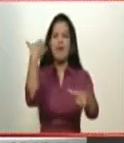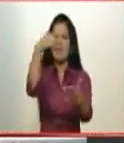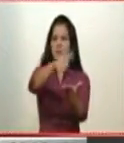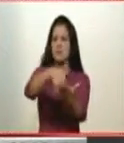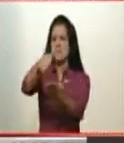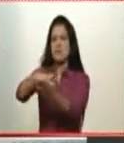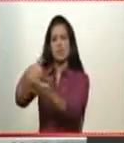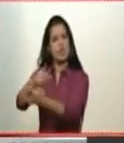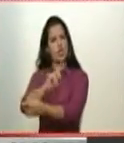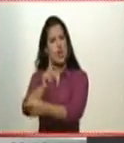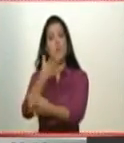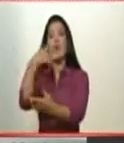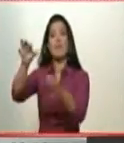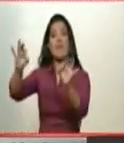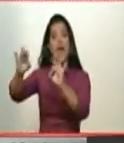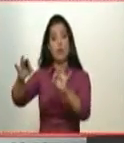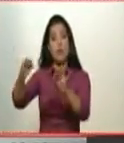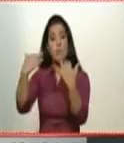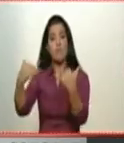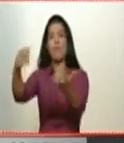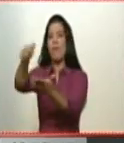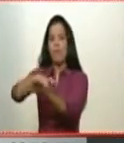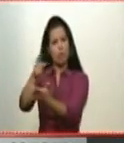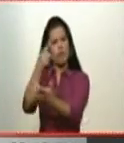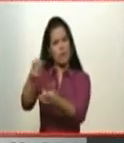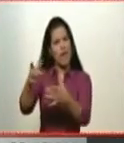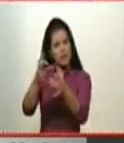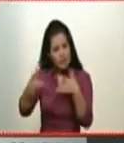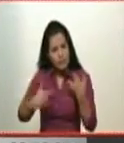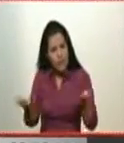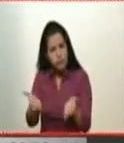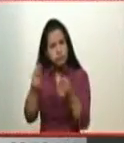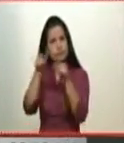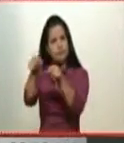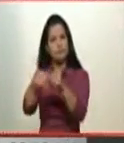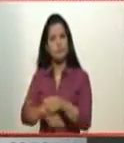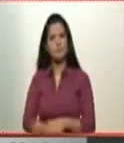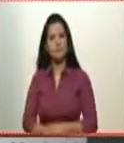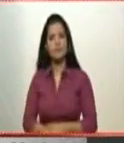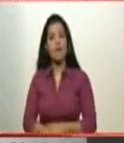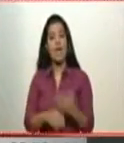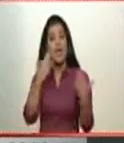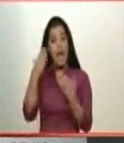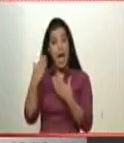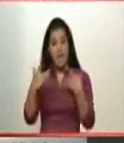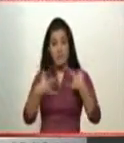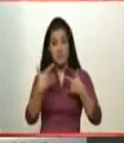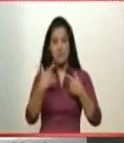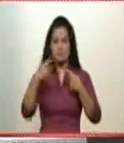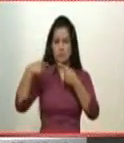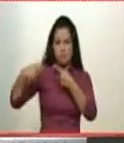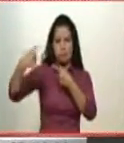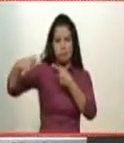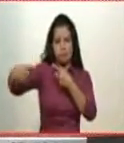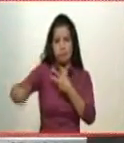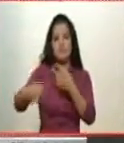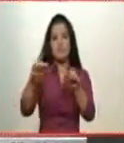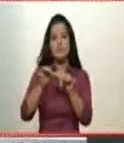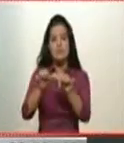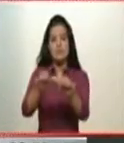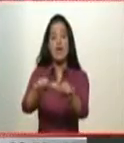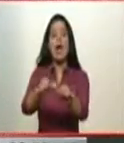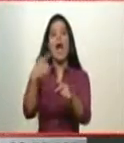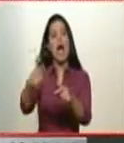de teatros como el Bolívar. El ciclo Sonara es un circuito permanente durante el cual se esperan presentar agrupaciones y artistas de